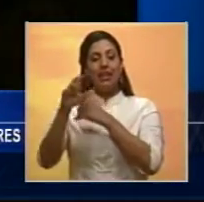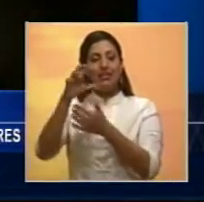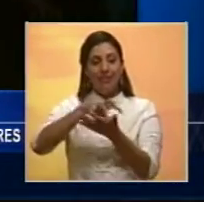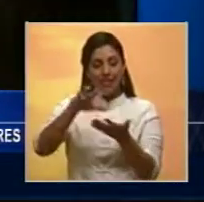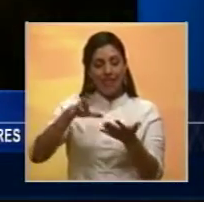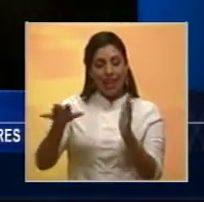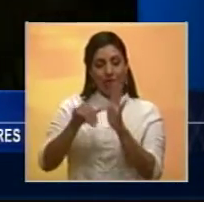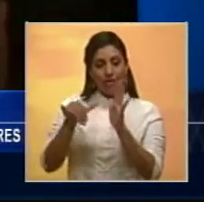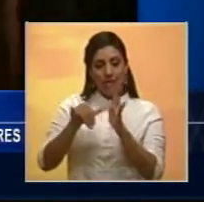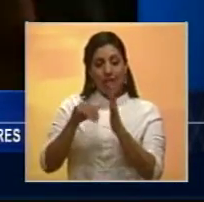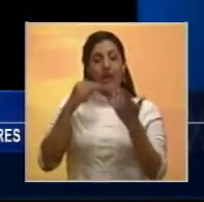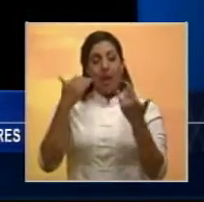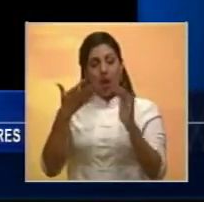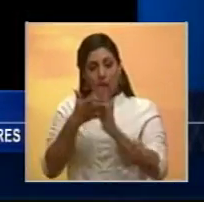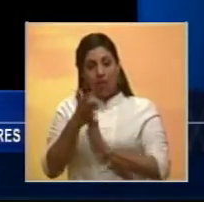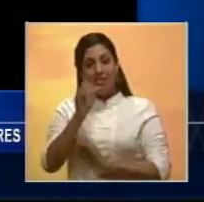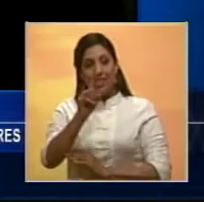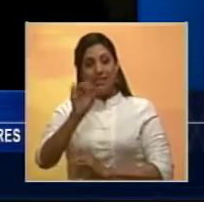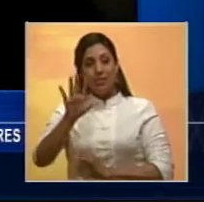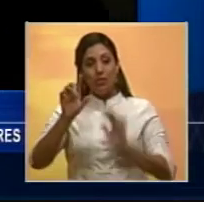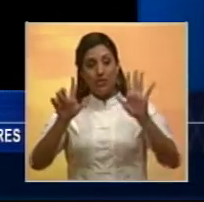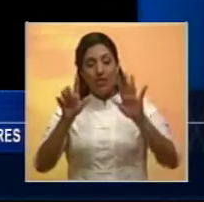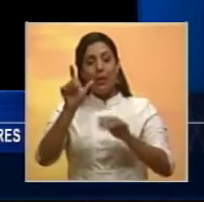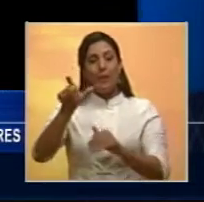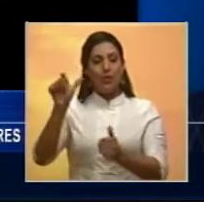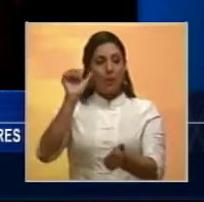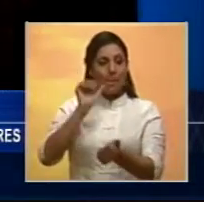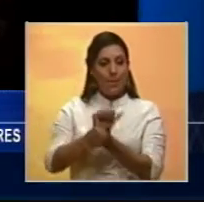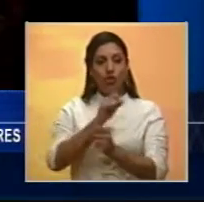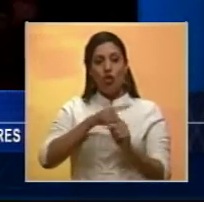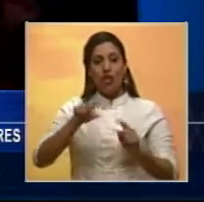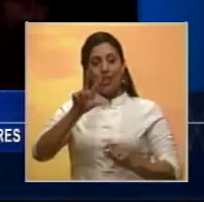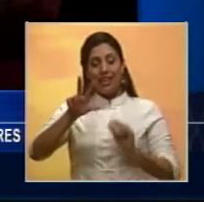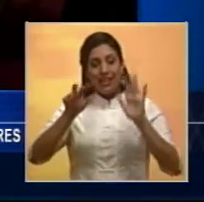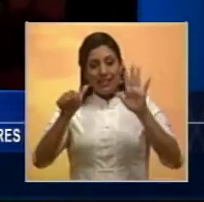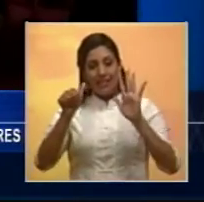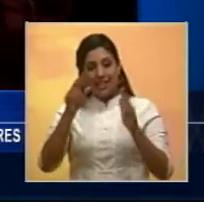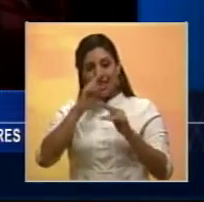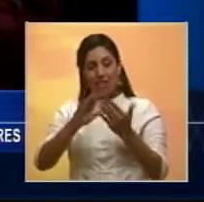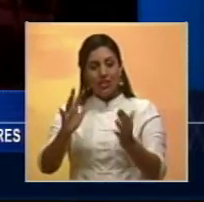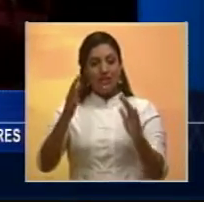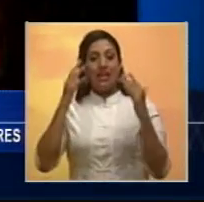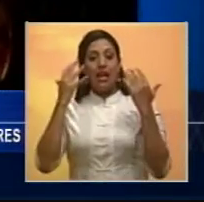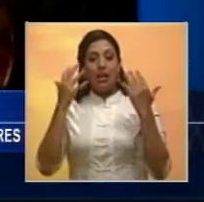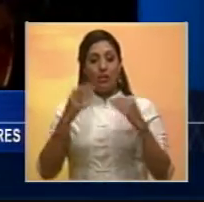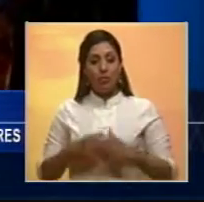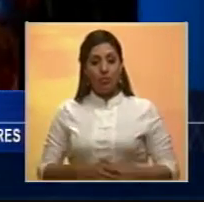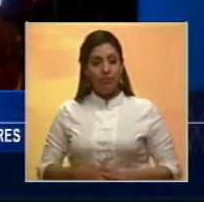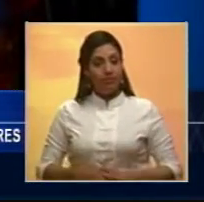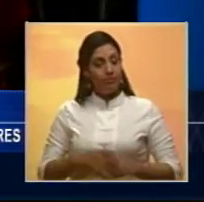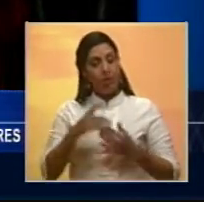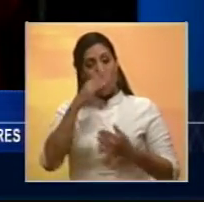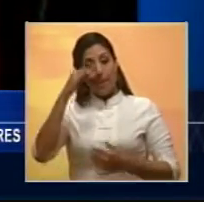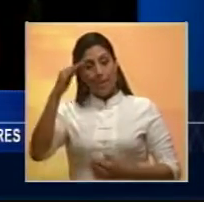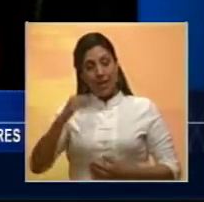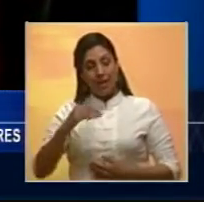Pekín. 157 personas fueron arrestadas por la policía y 36 niños lograron ser rescatados. Los menores eran vendidos en